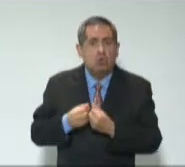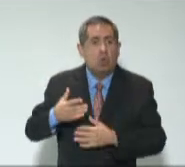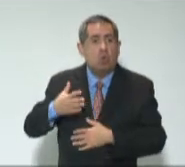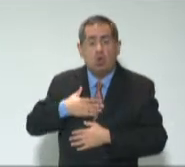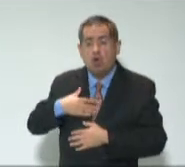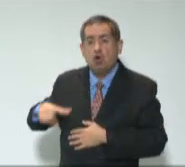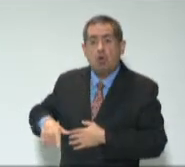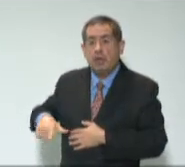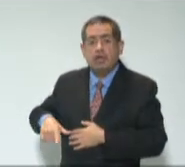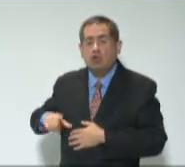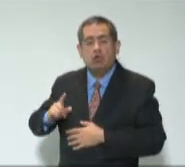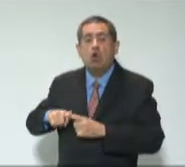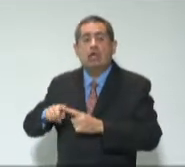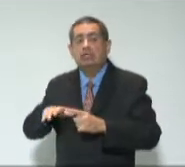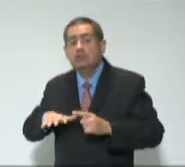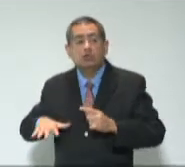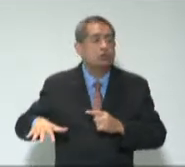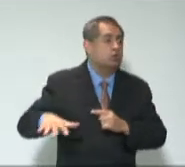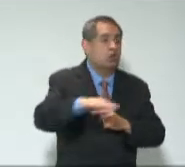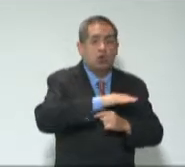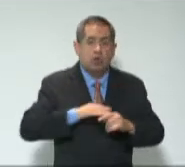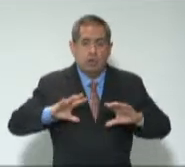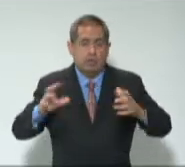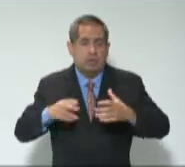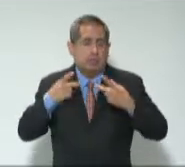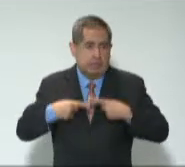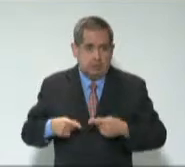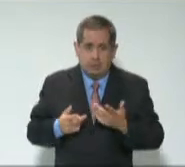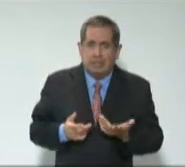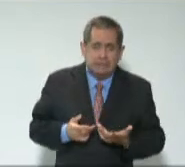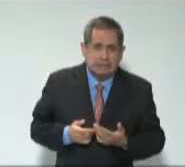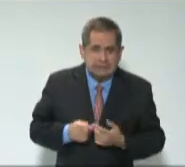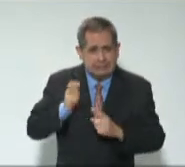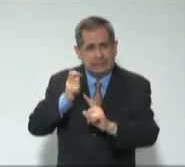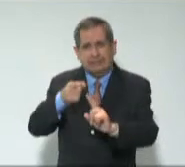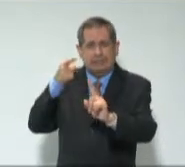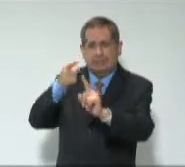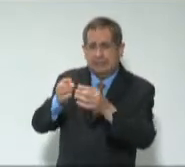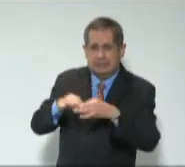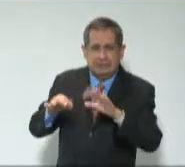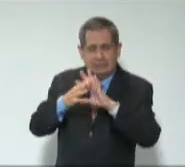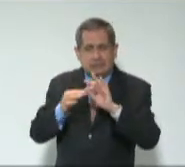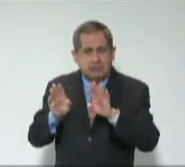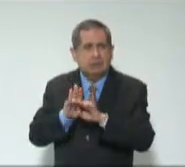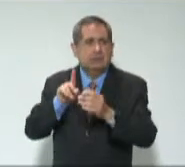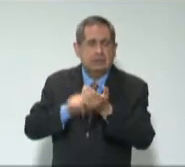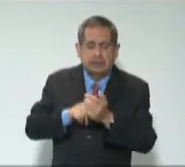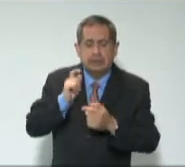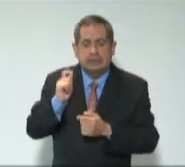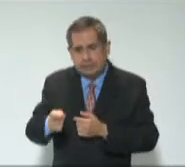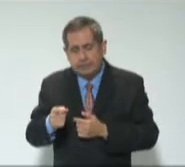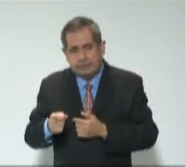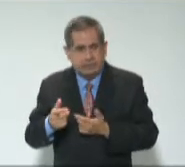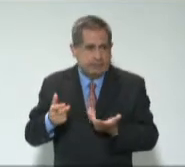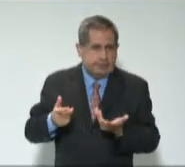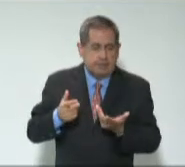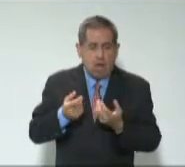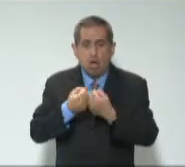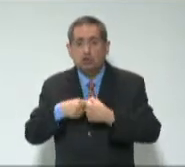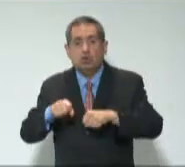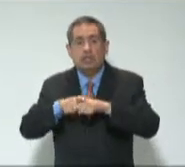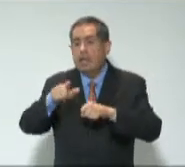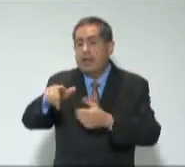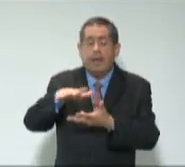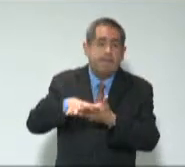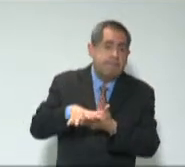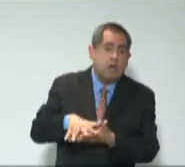gobierno tenemos la enorme satisfacción Y esto es document de haber encontrado una sociedad que en la